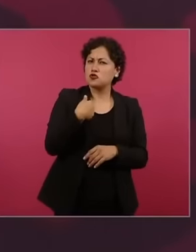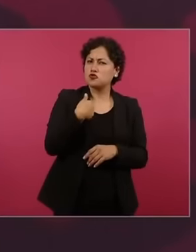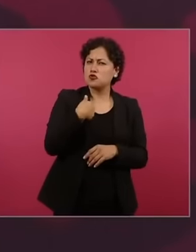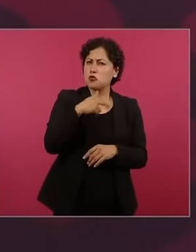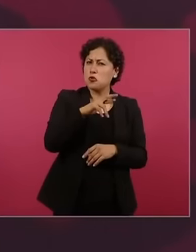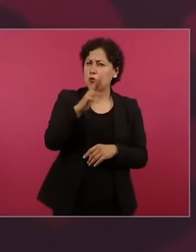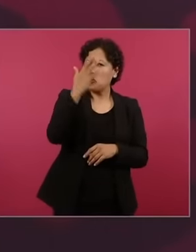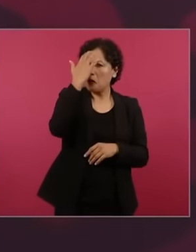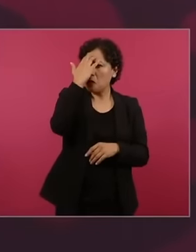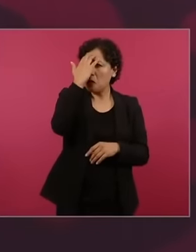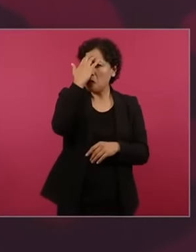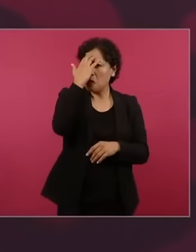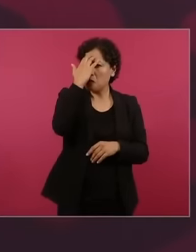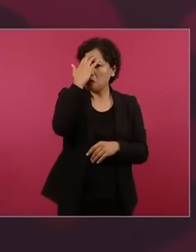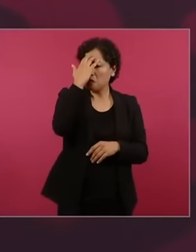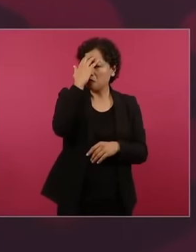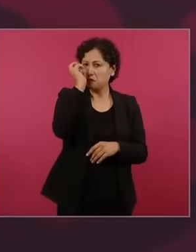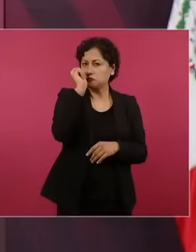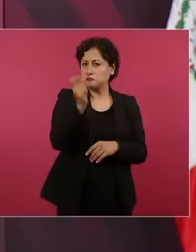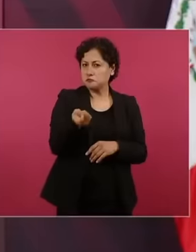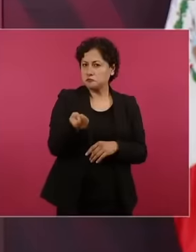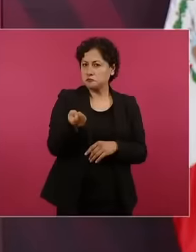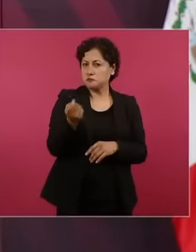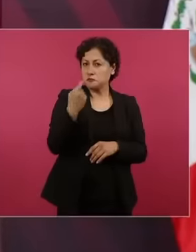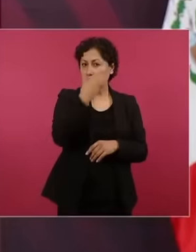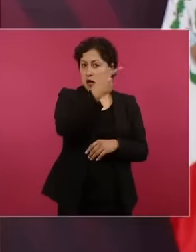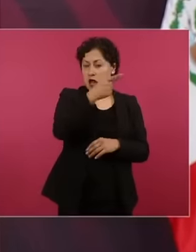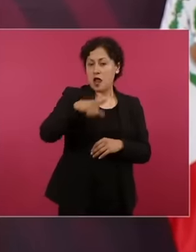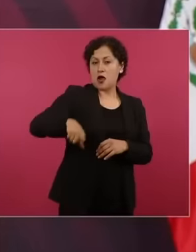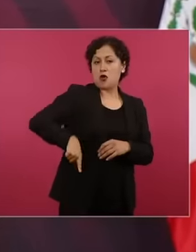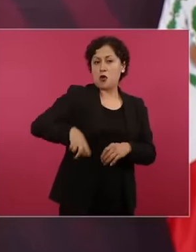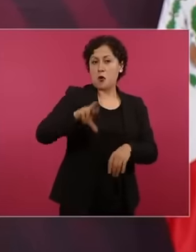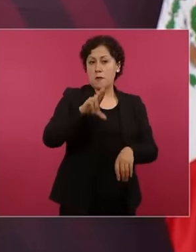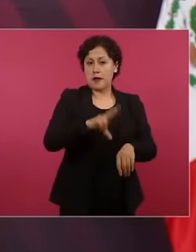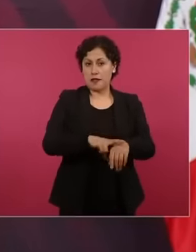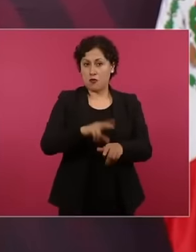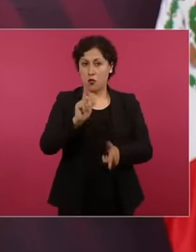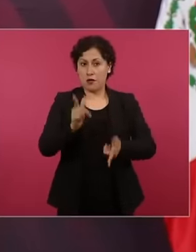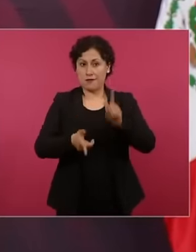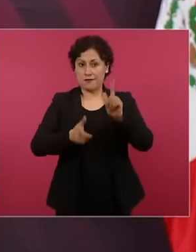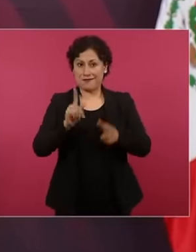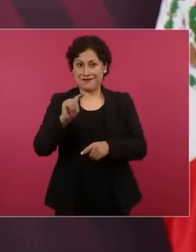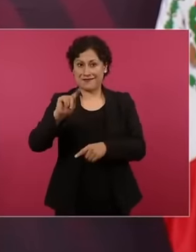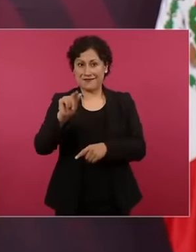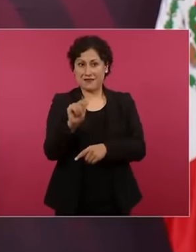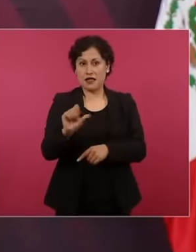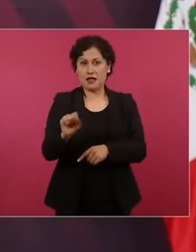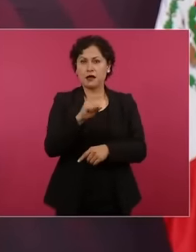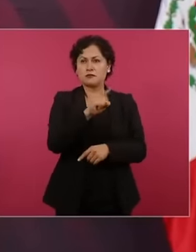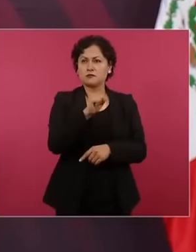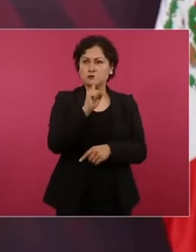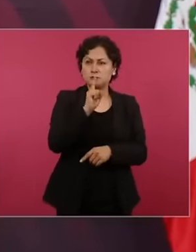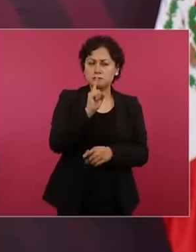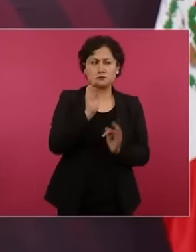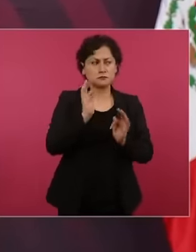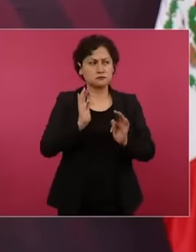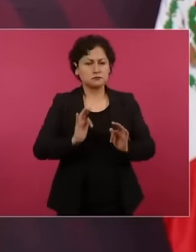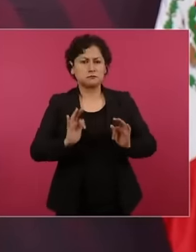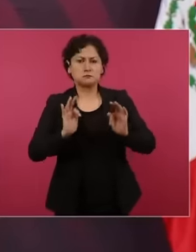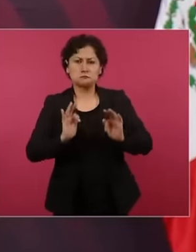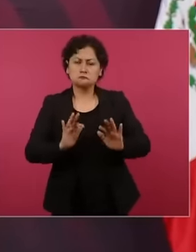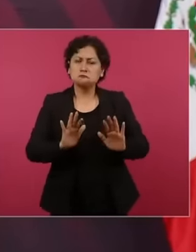ha estado moderado, porque antes tenía